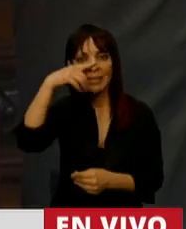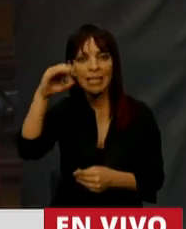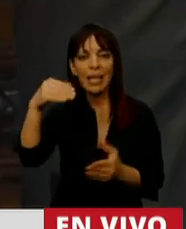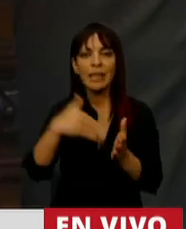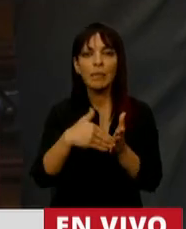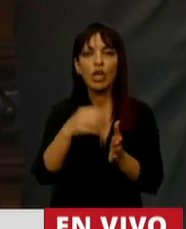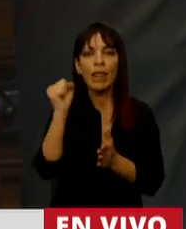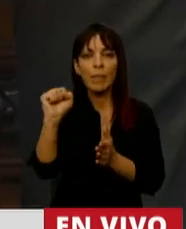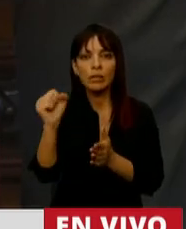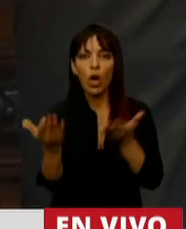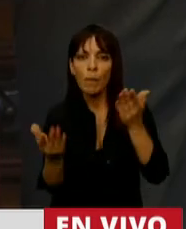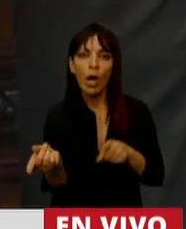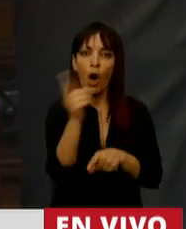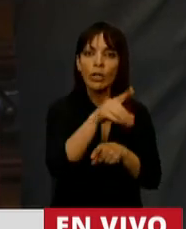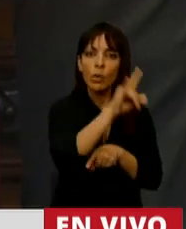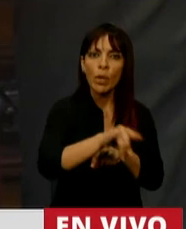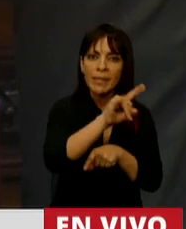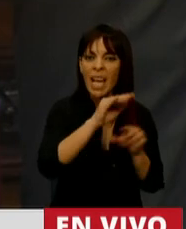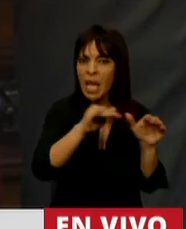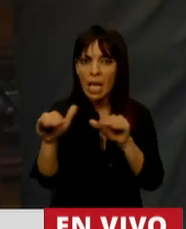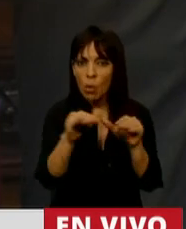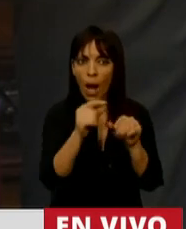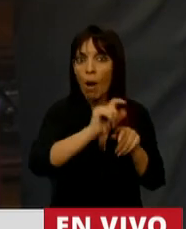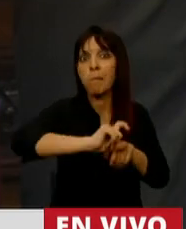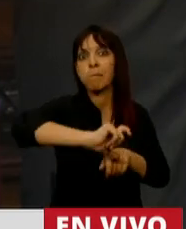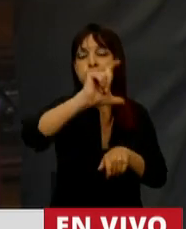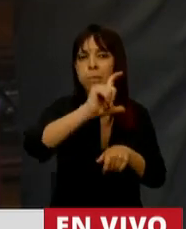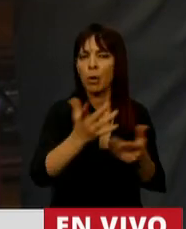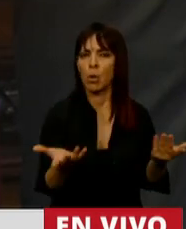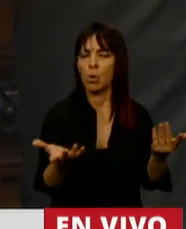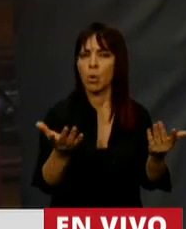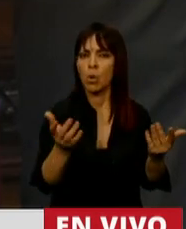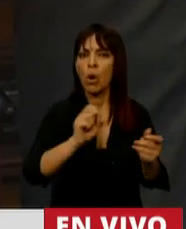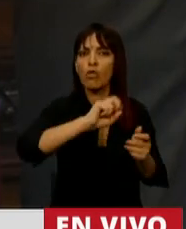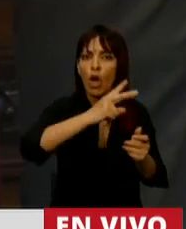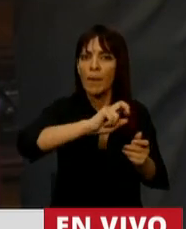millones de pesos, mientras otras universidades en iguales condiciones han recibido aumentos de